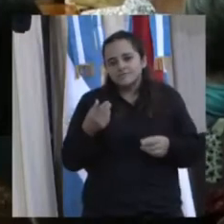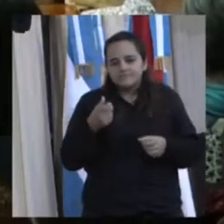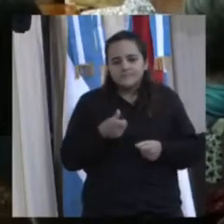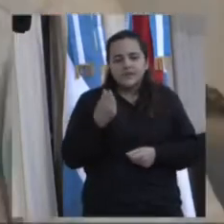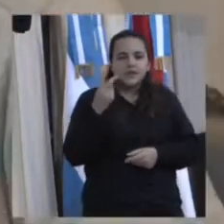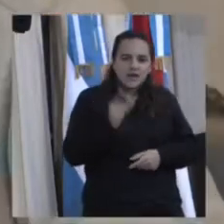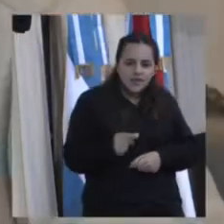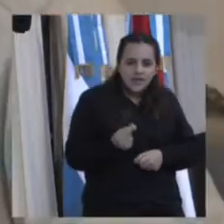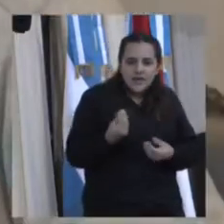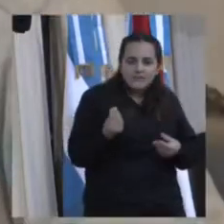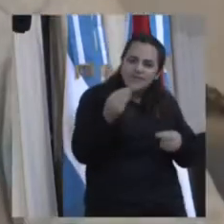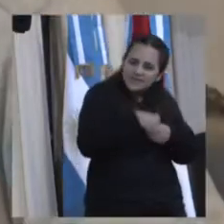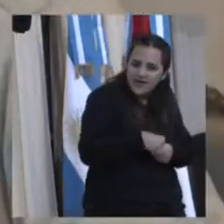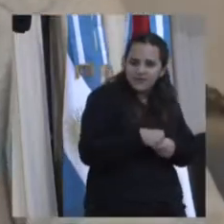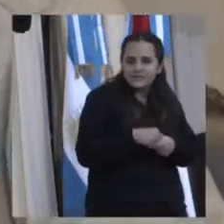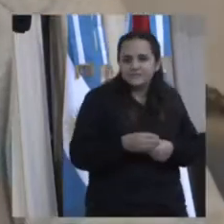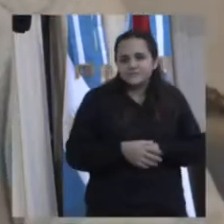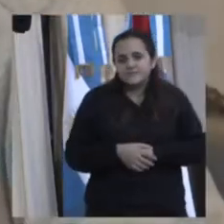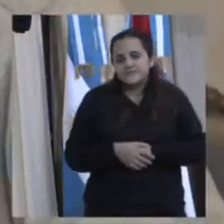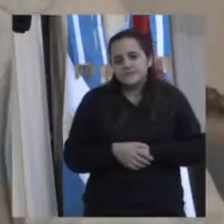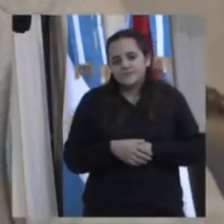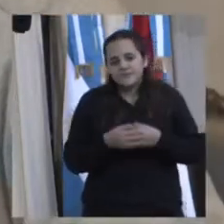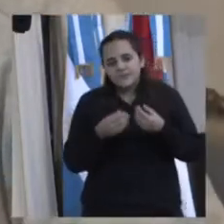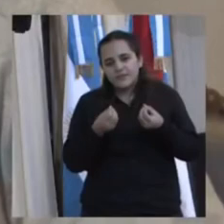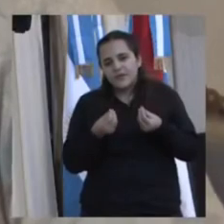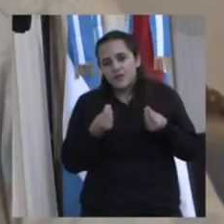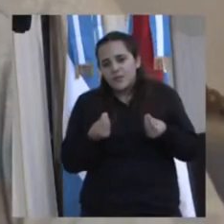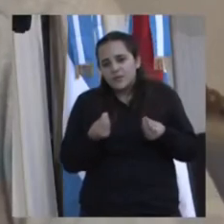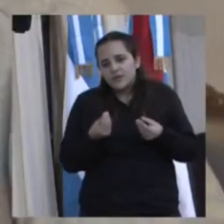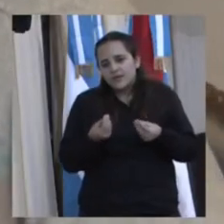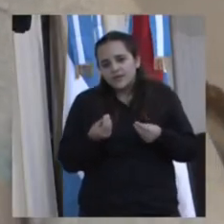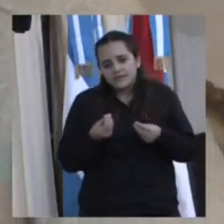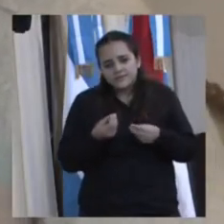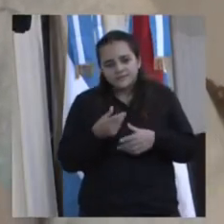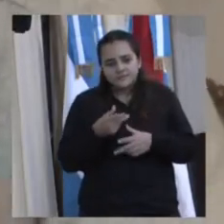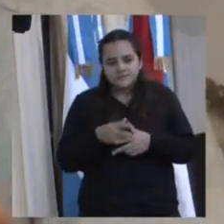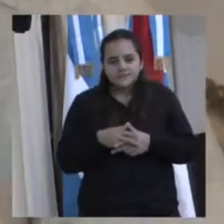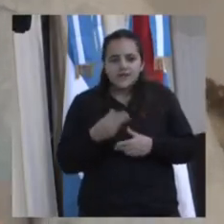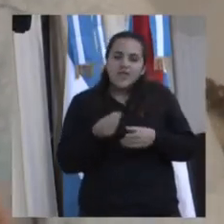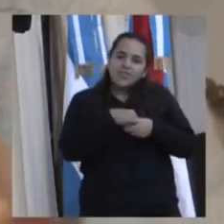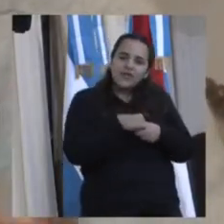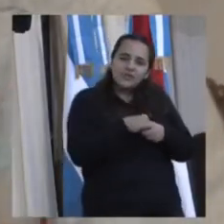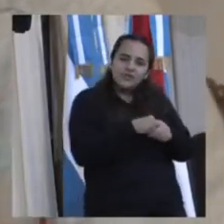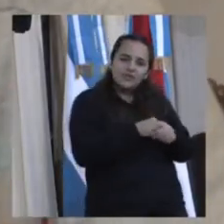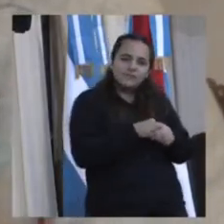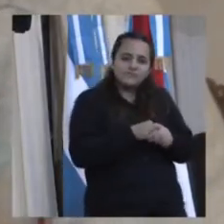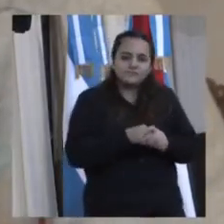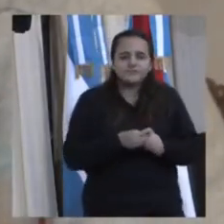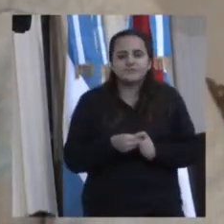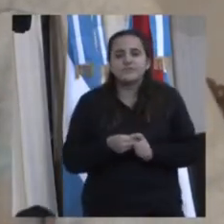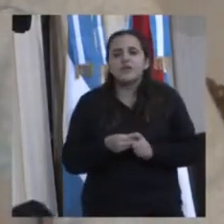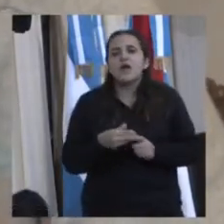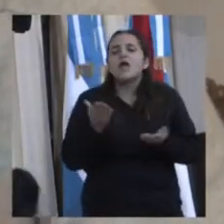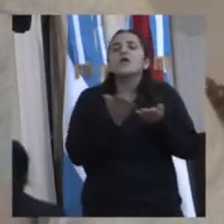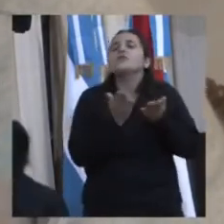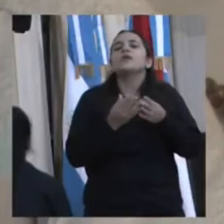errores, ocuparse de cuestiones tan lejanas a sus intereses como la huelga estudiantil? ¿A qué clase pertenecen los